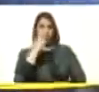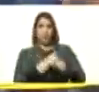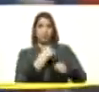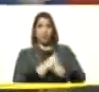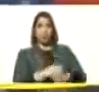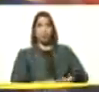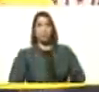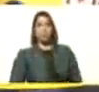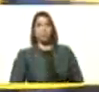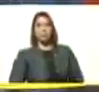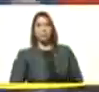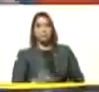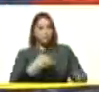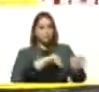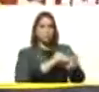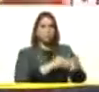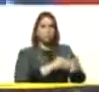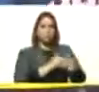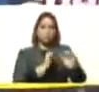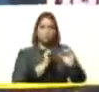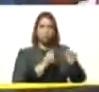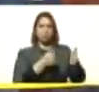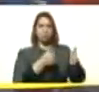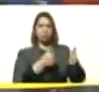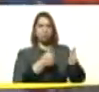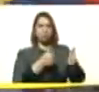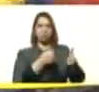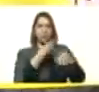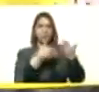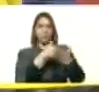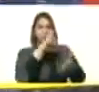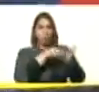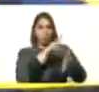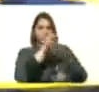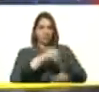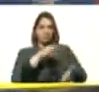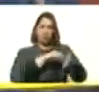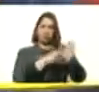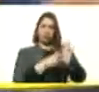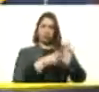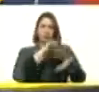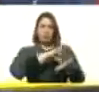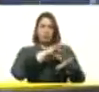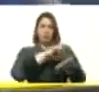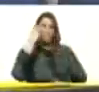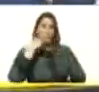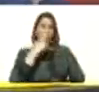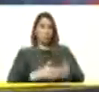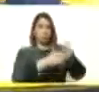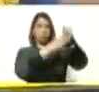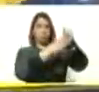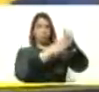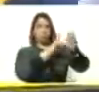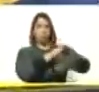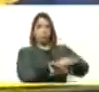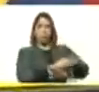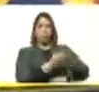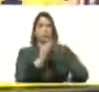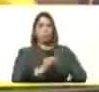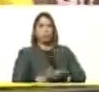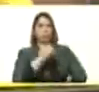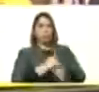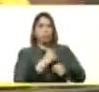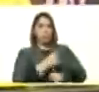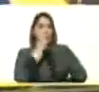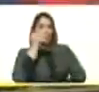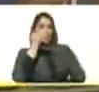va a ser el relanzamiento de los hacia el 2030 de lo que es la central, líder fundamental de estos trabajadores y trabajadoras